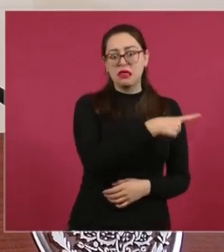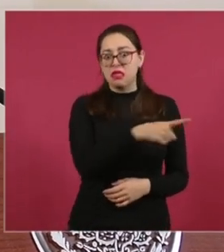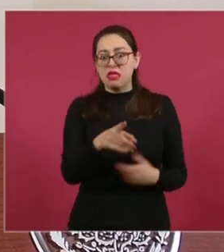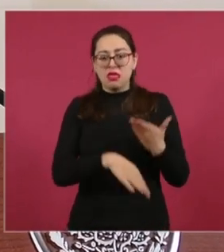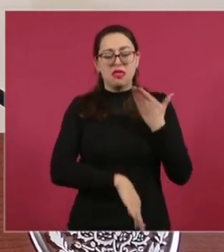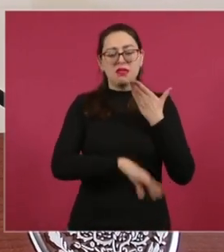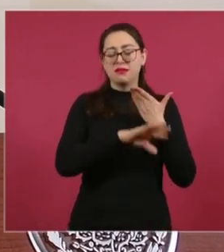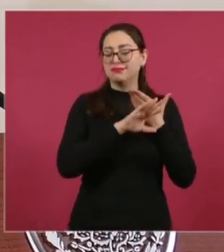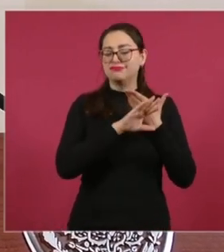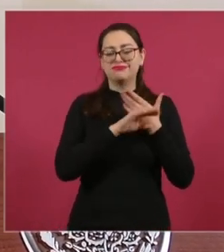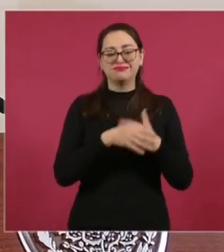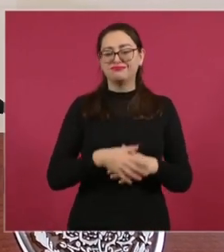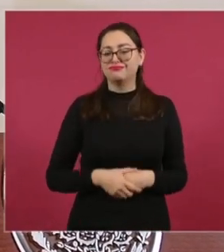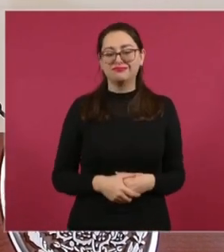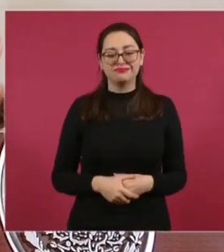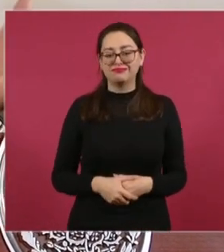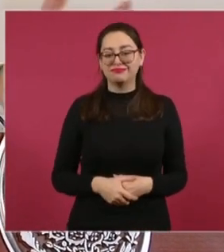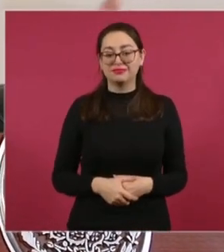Si